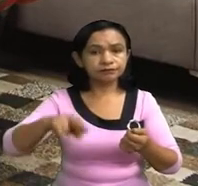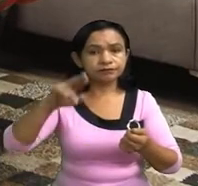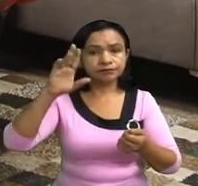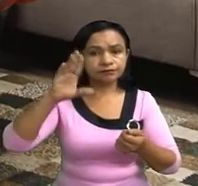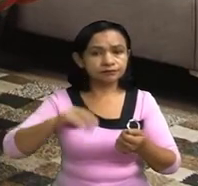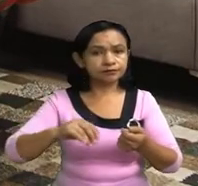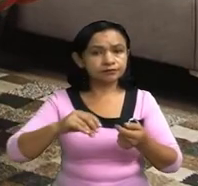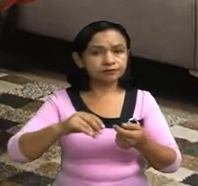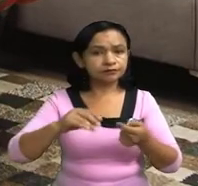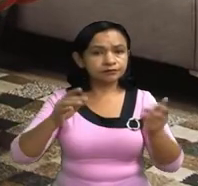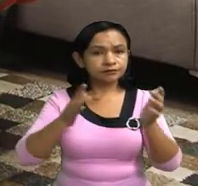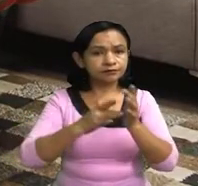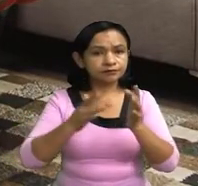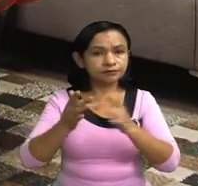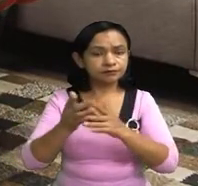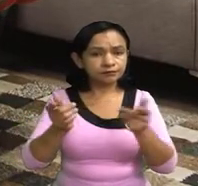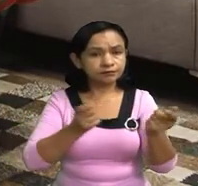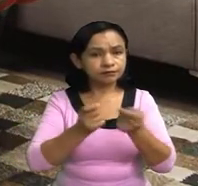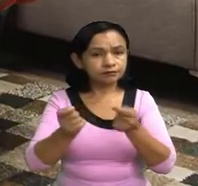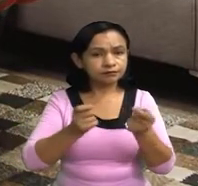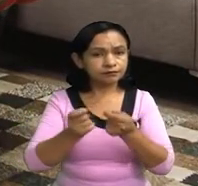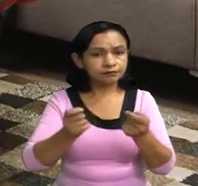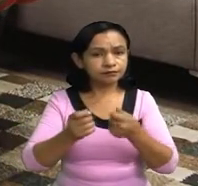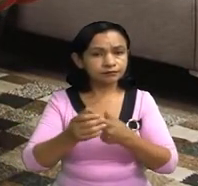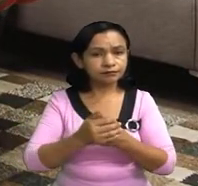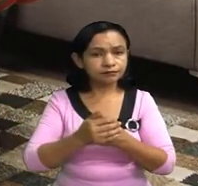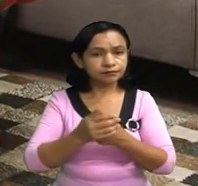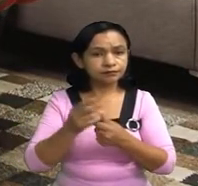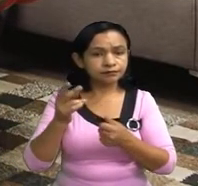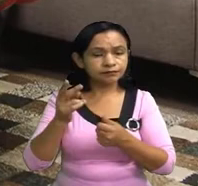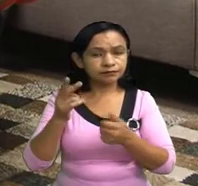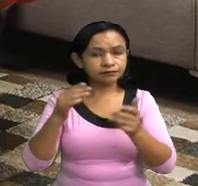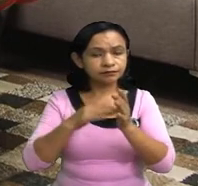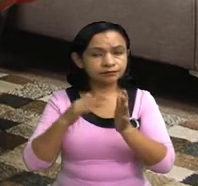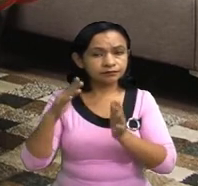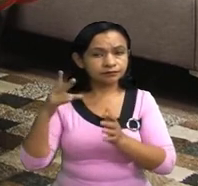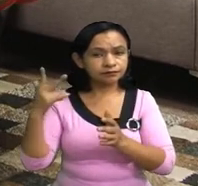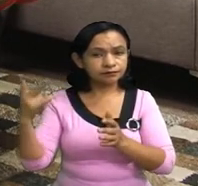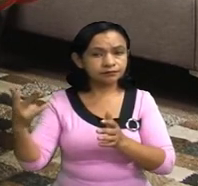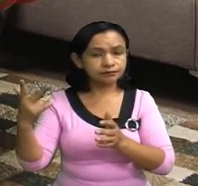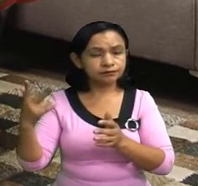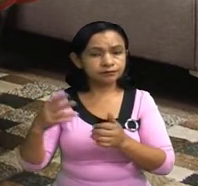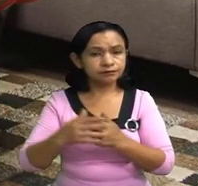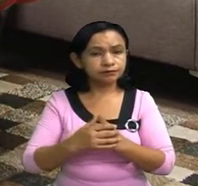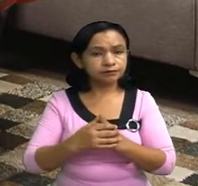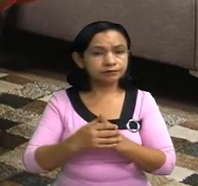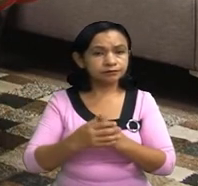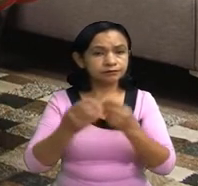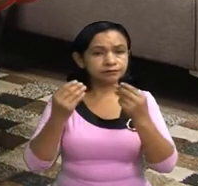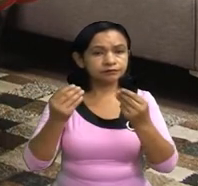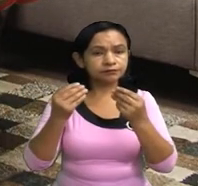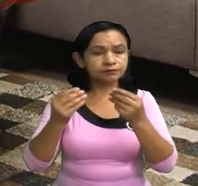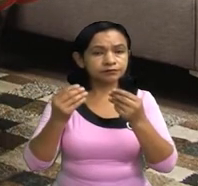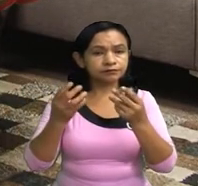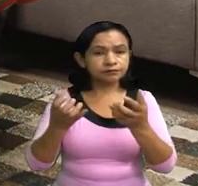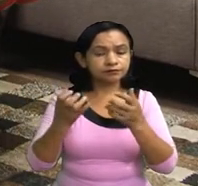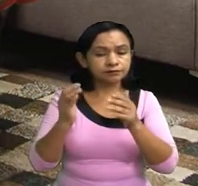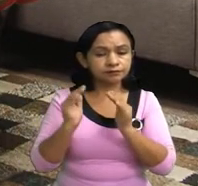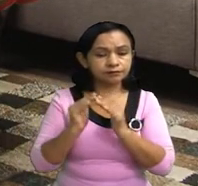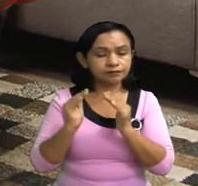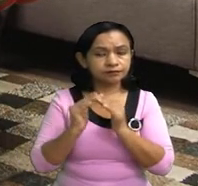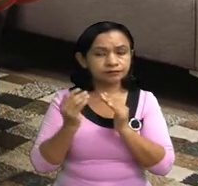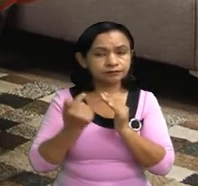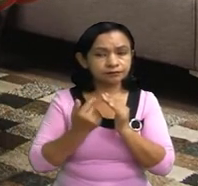católica a partir de esa manipulación que vimos después del de abril del 2018, en el que muchos feligreses prefieren quedarse en sus